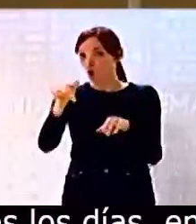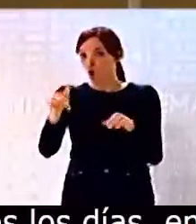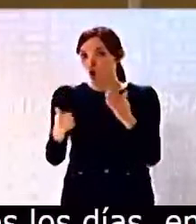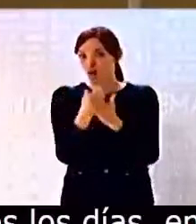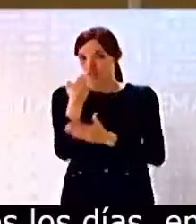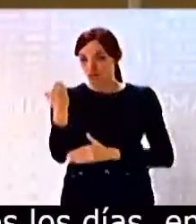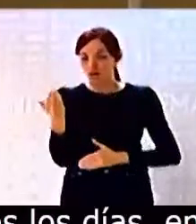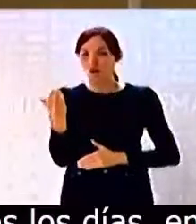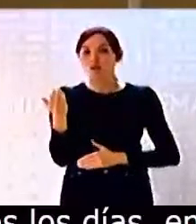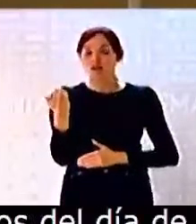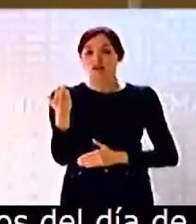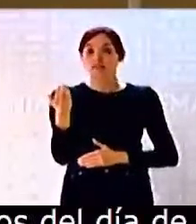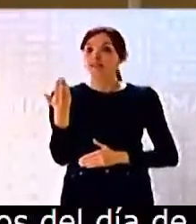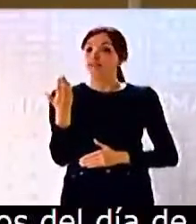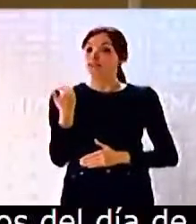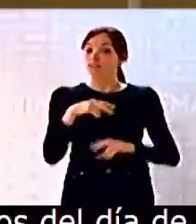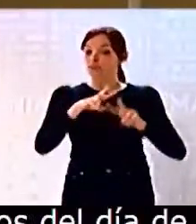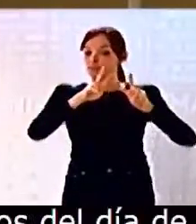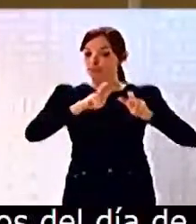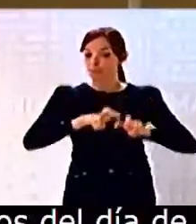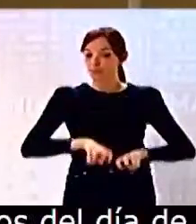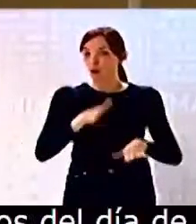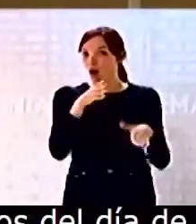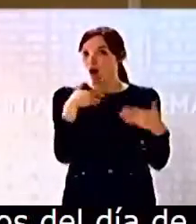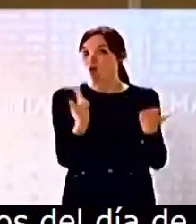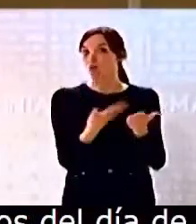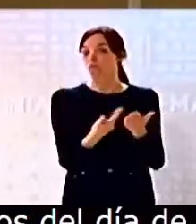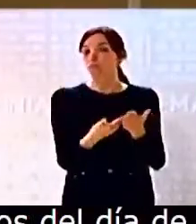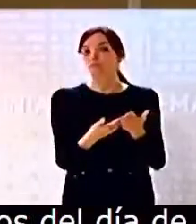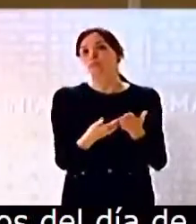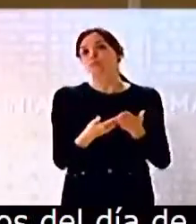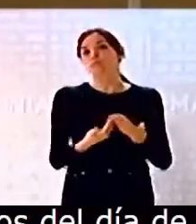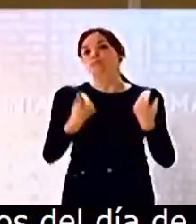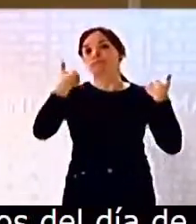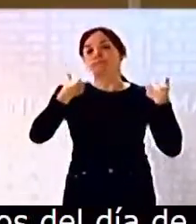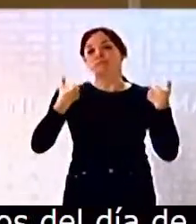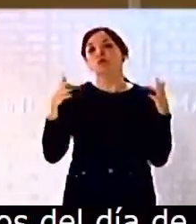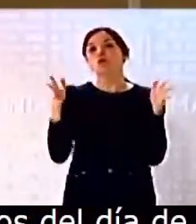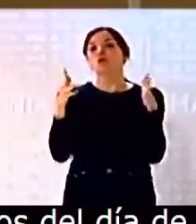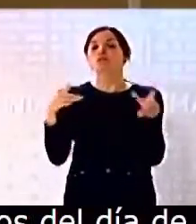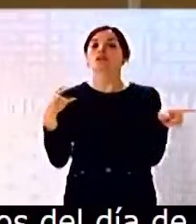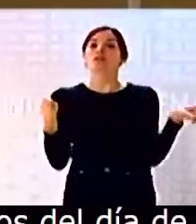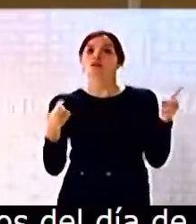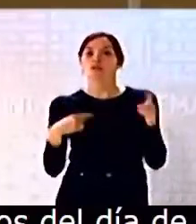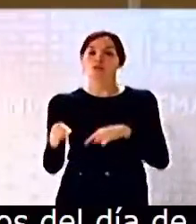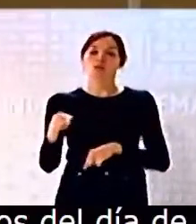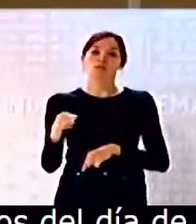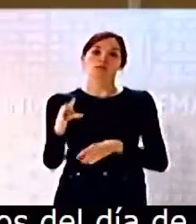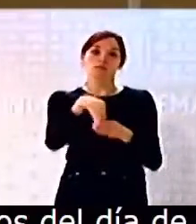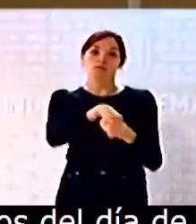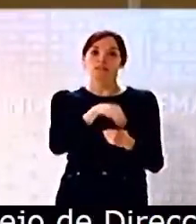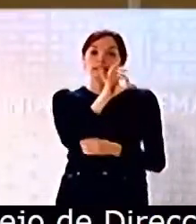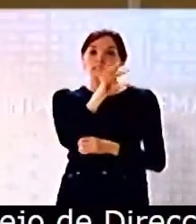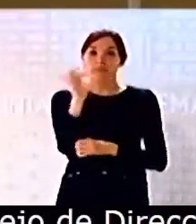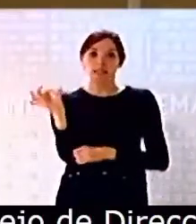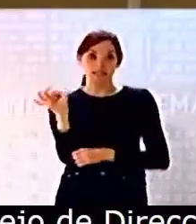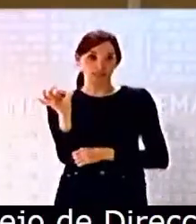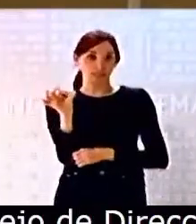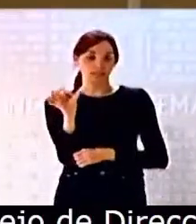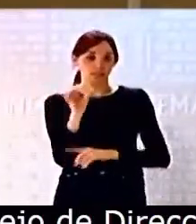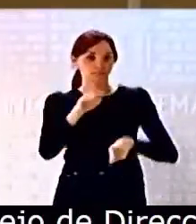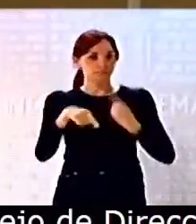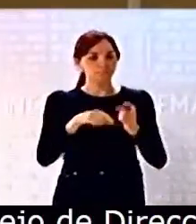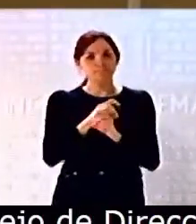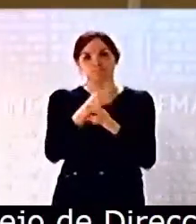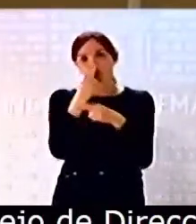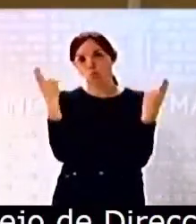que están analizándose en estos momentos por el Consejo de Dirección del Servicio Extremeño de Salud, y los